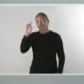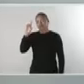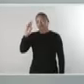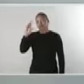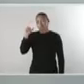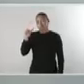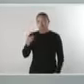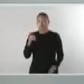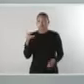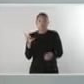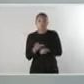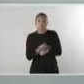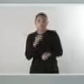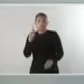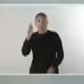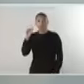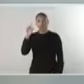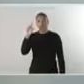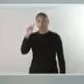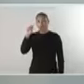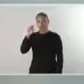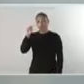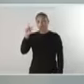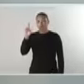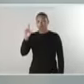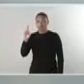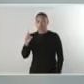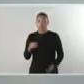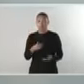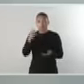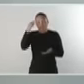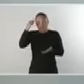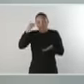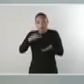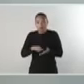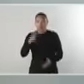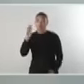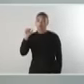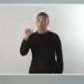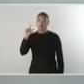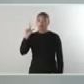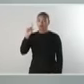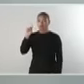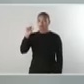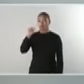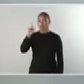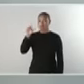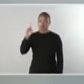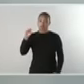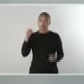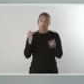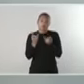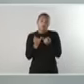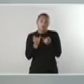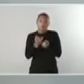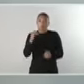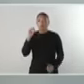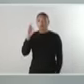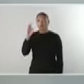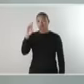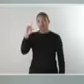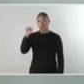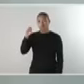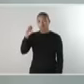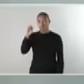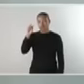Baltazar por eso insisto yo que Baltazar y Francisco son los mismos Francisco hablando de paz y